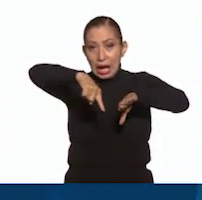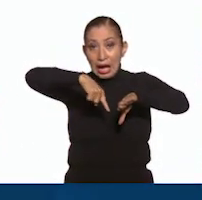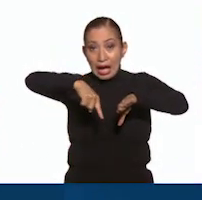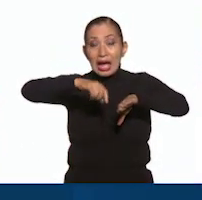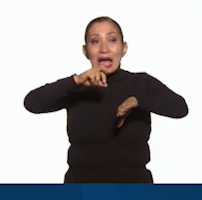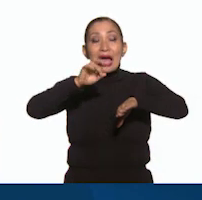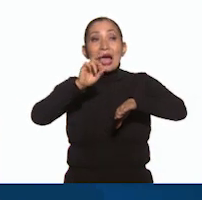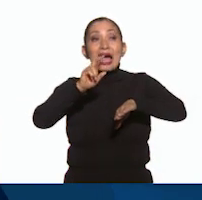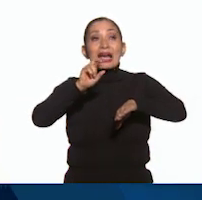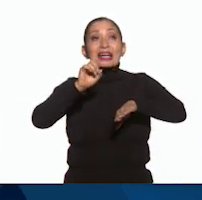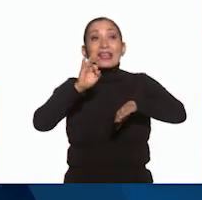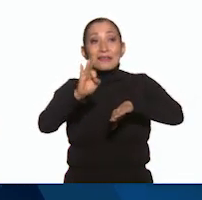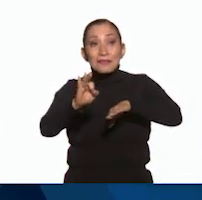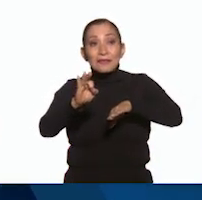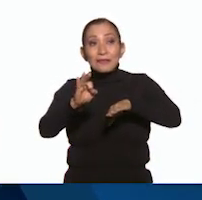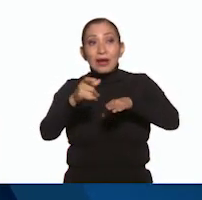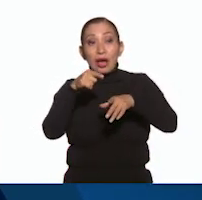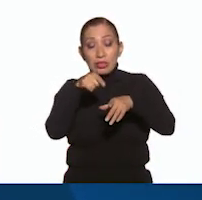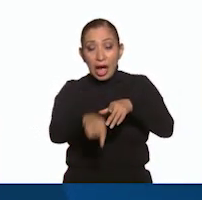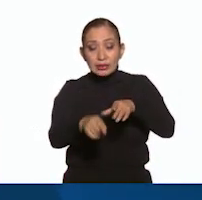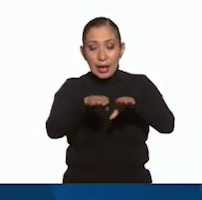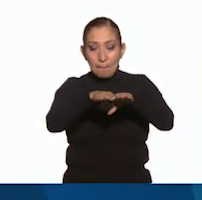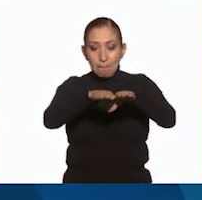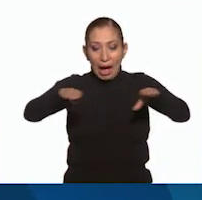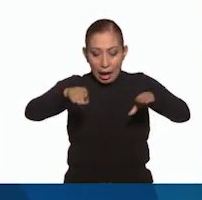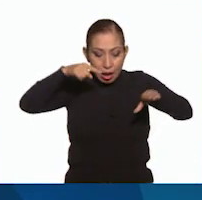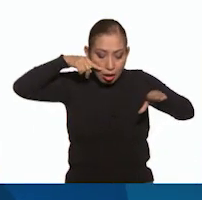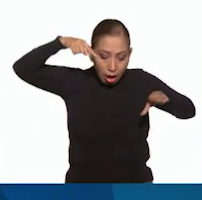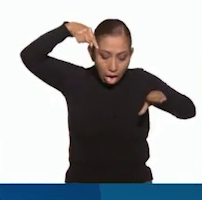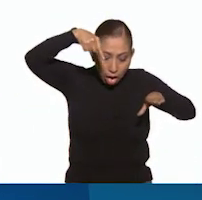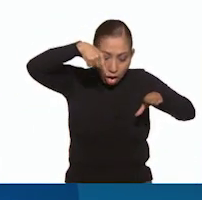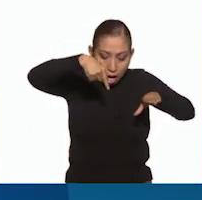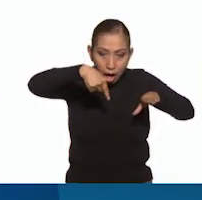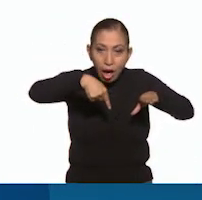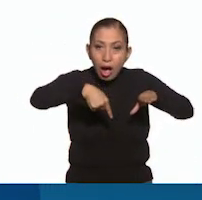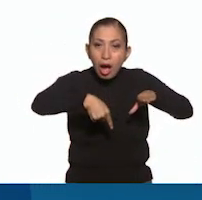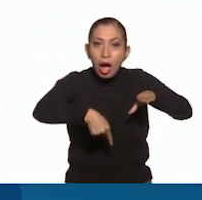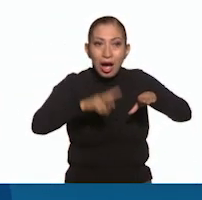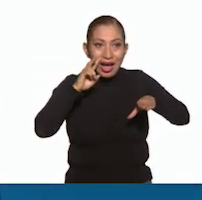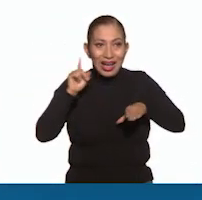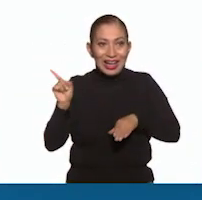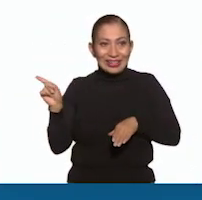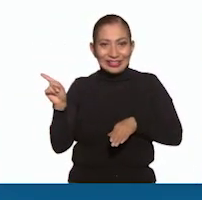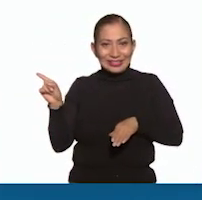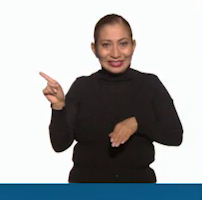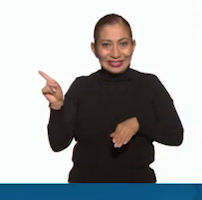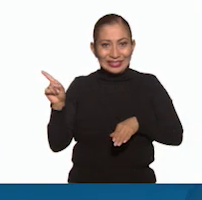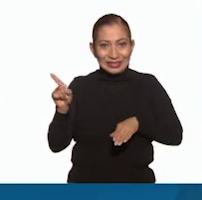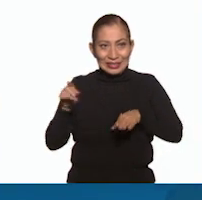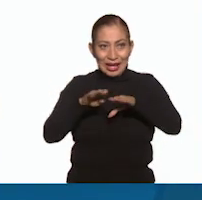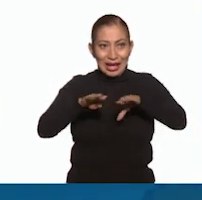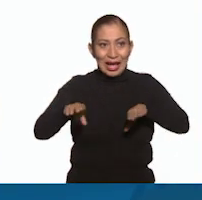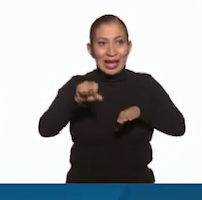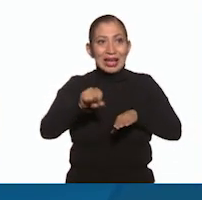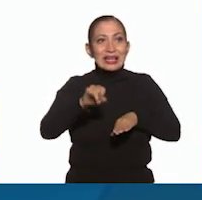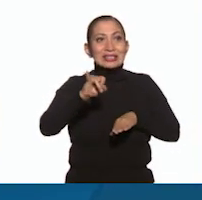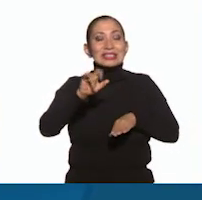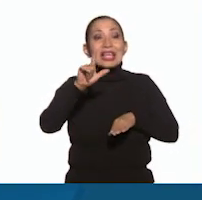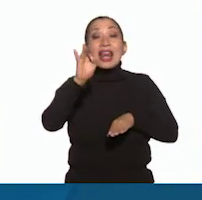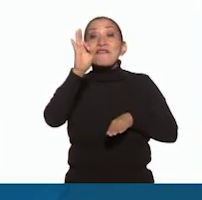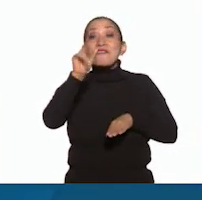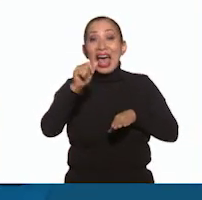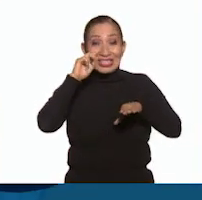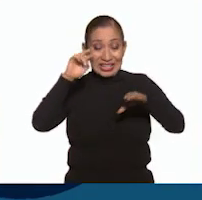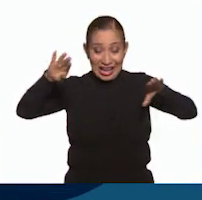zona rift es prácticamente la zona de separación. Podemos ver perfectamente en la imagen la fisura Silfra, en la cual se ve